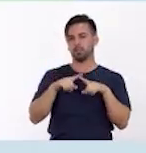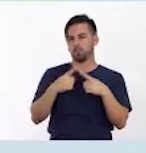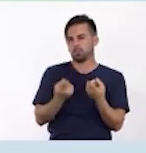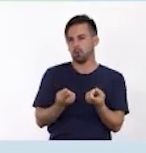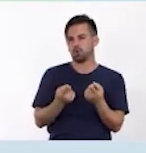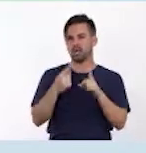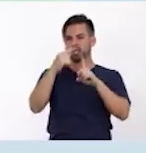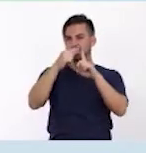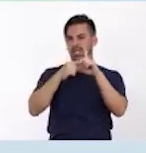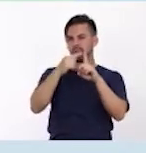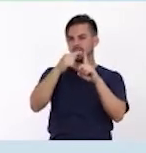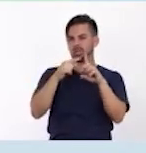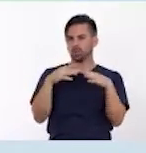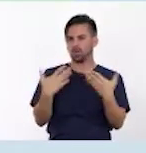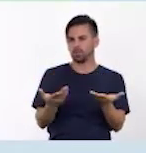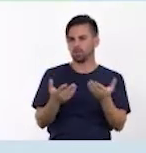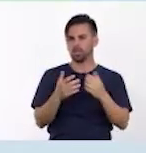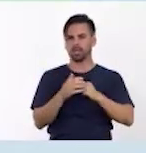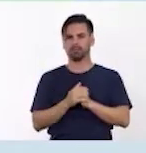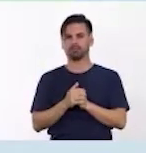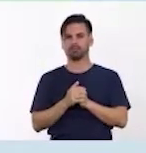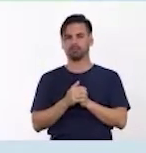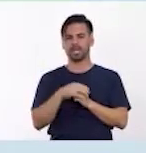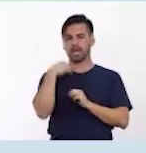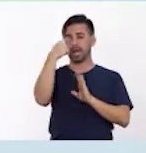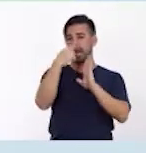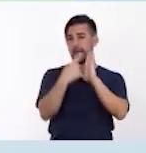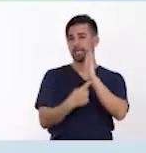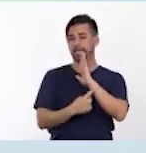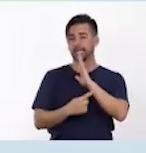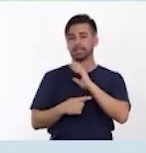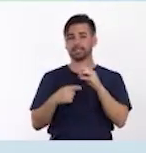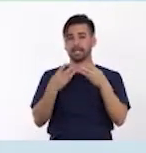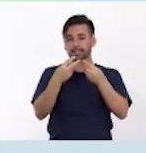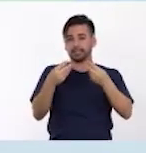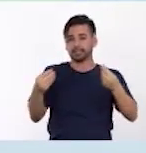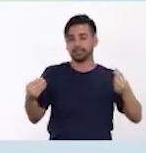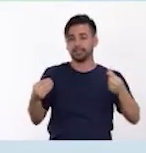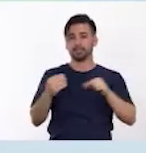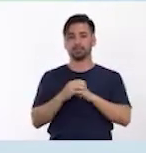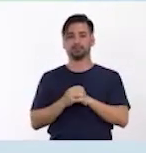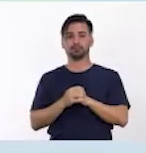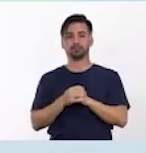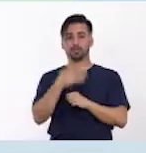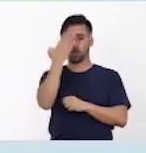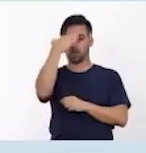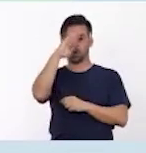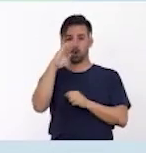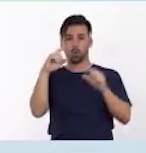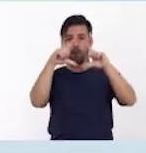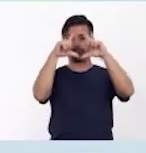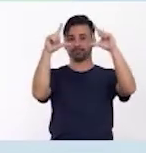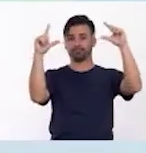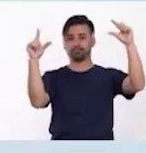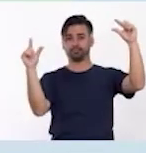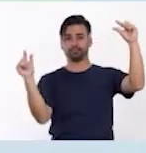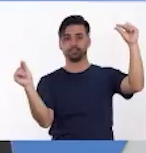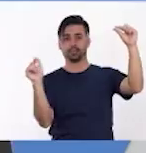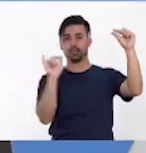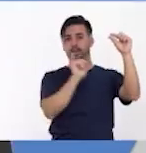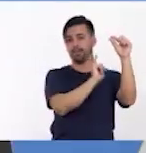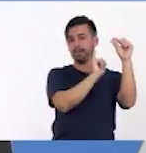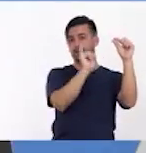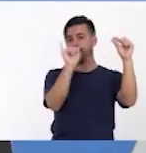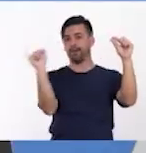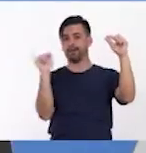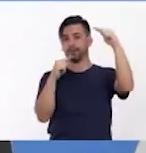su comportamiento. Cuba es una isla larga y estrecha, por lo tanto sus climas son muy parecidos. Cuando vamos a Oriente, a la parte oriental,